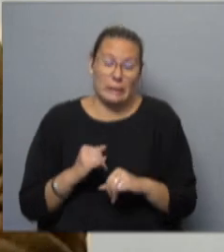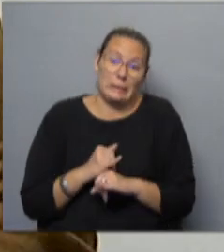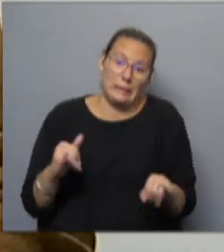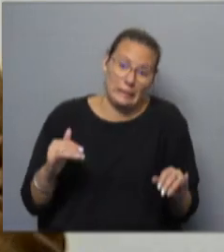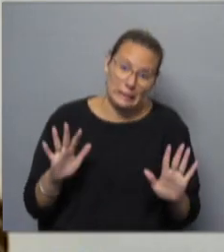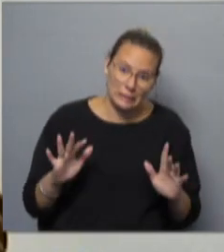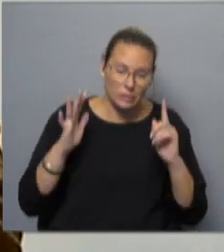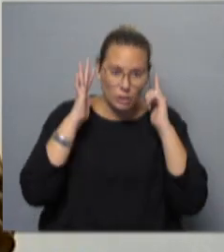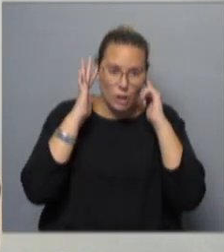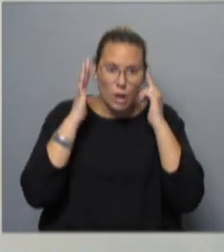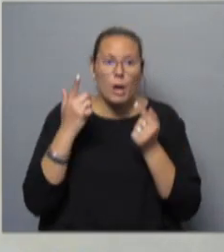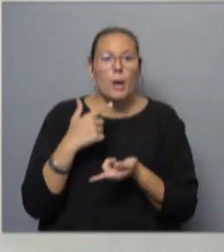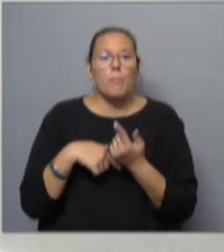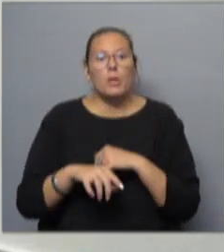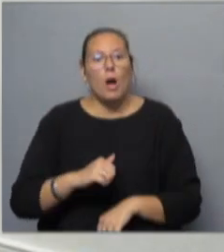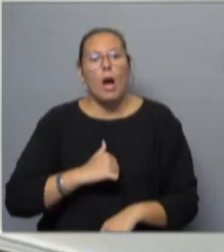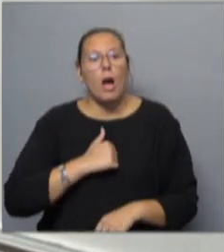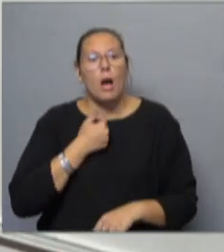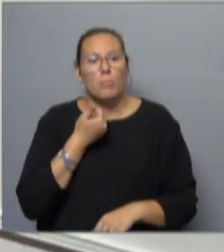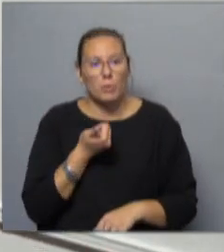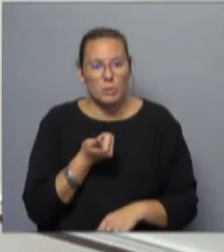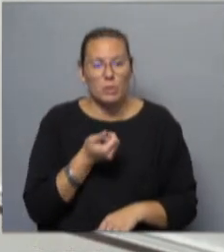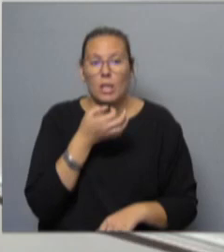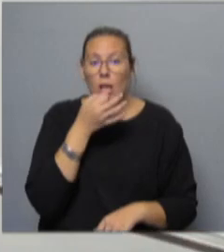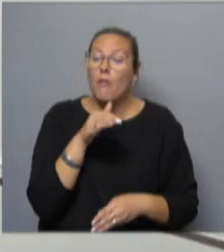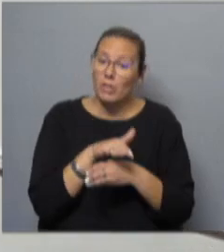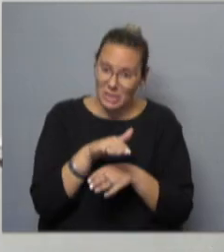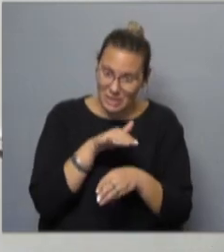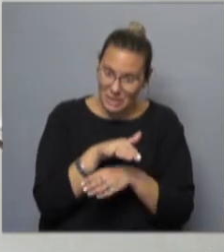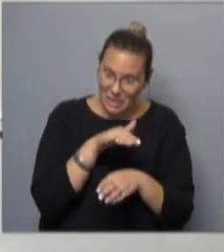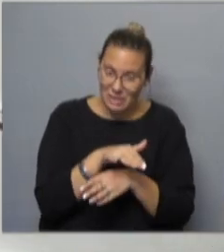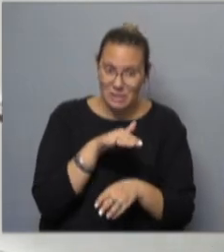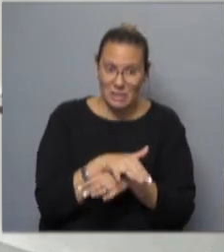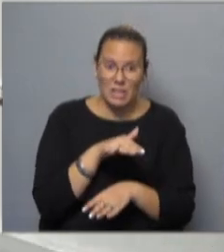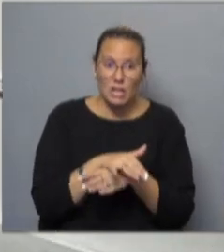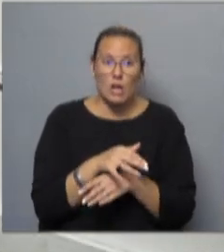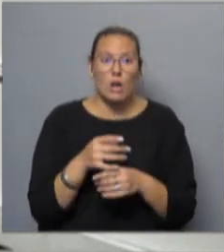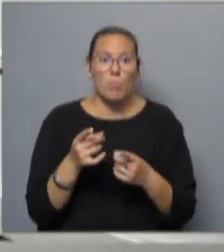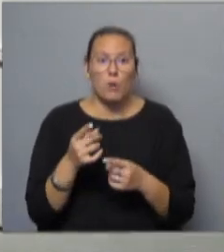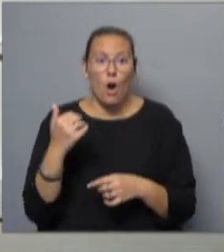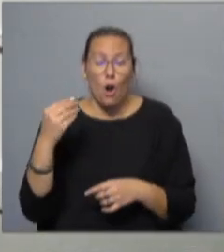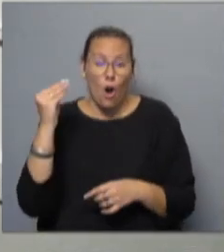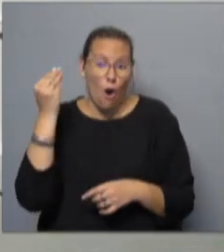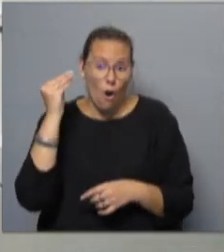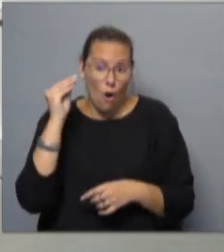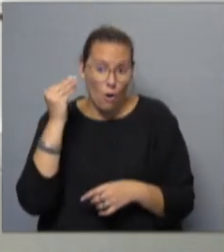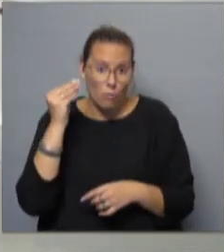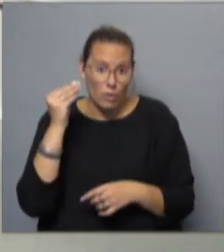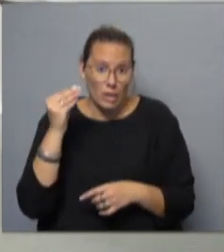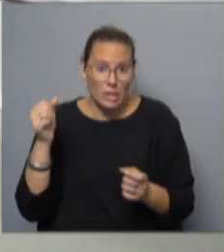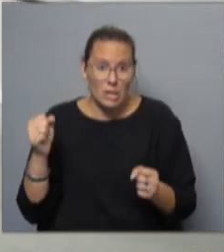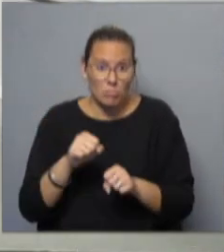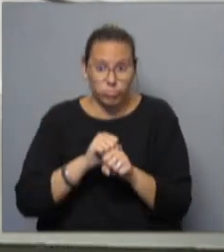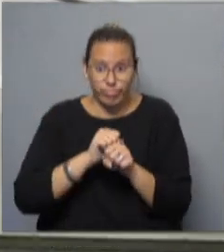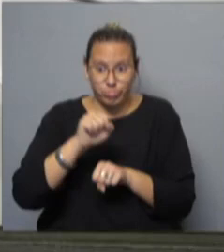cerrando y espero bueno aprovechado a decirte felicitaciones por ser tan jovencito te gradúas te